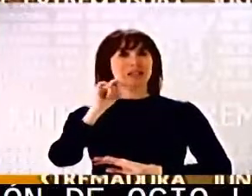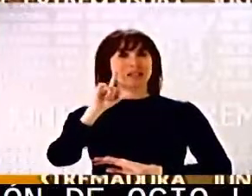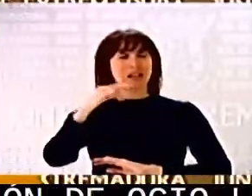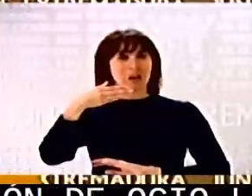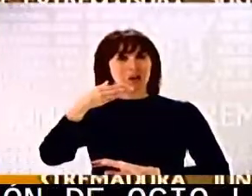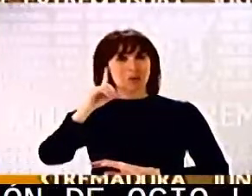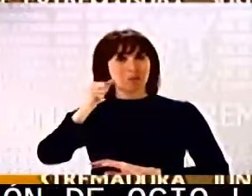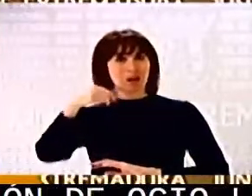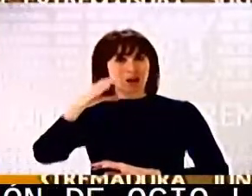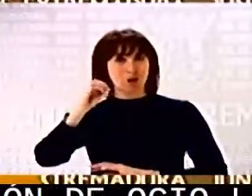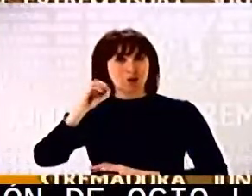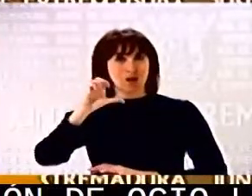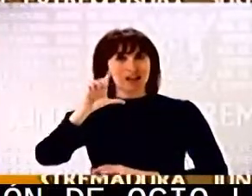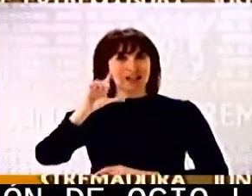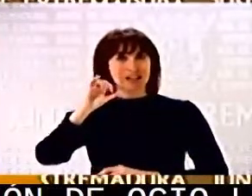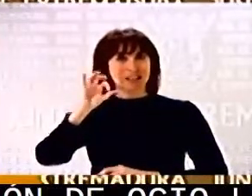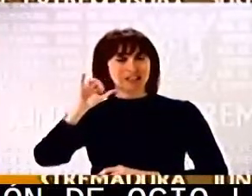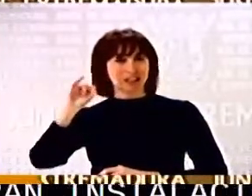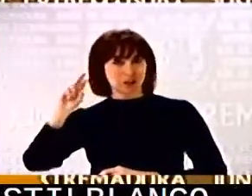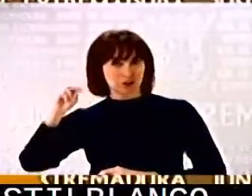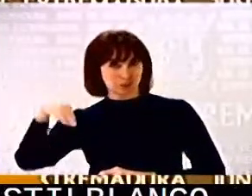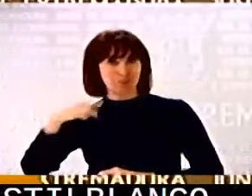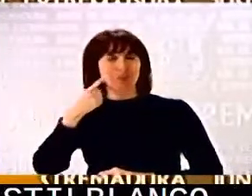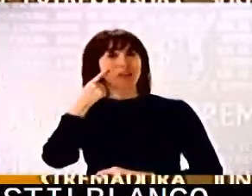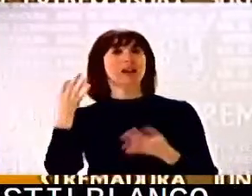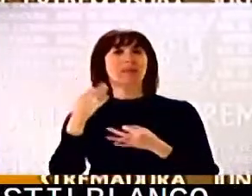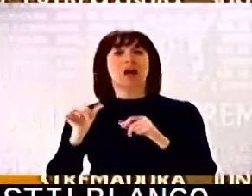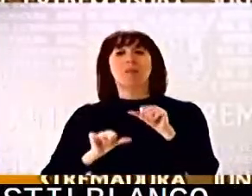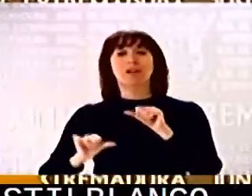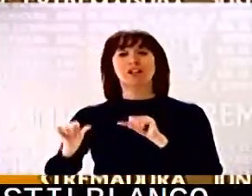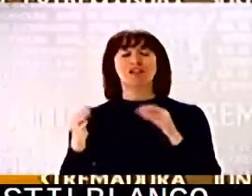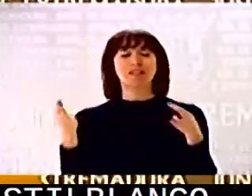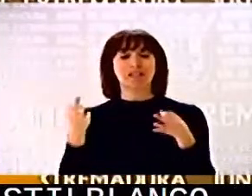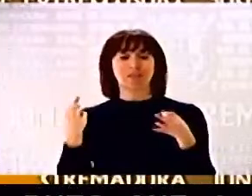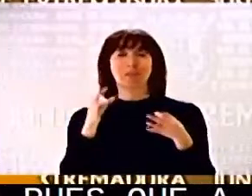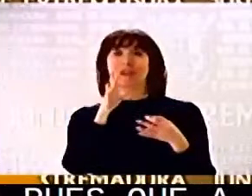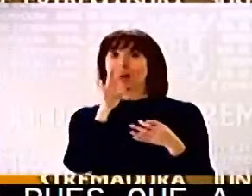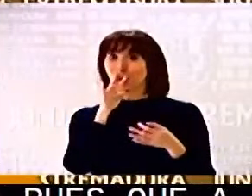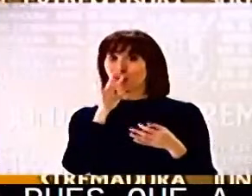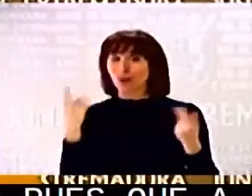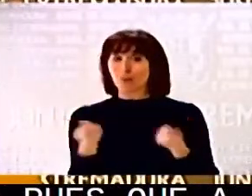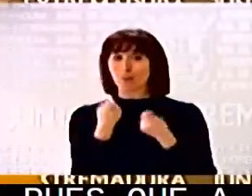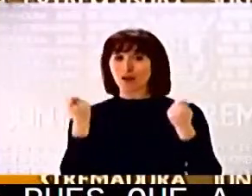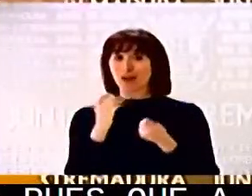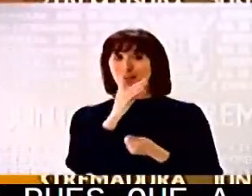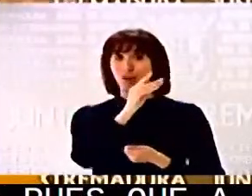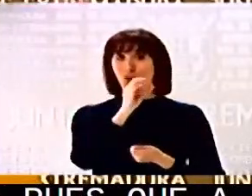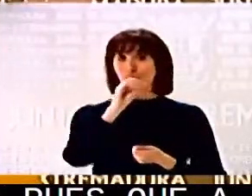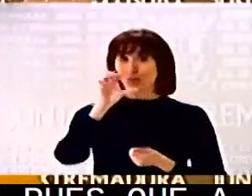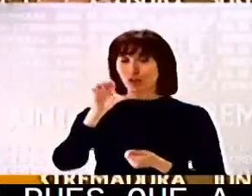Elysium. ¿Qué va a pasar a partir de ahora? Pues que a partir de la publicación en el DOE del